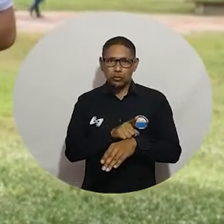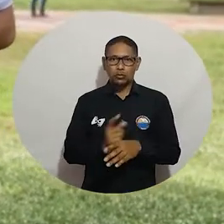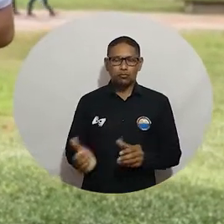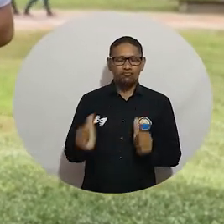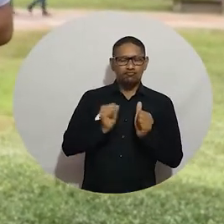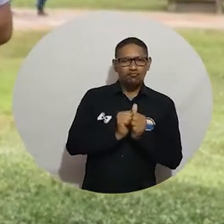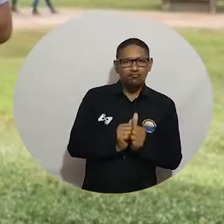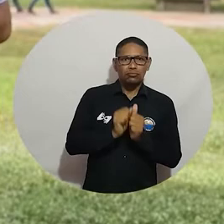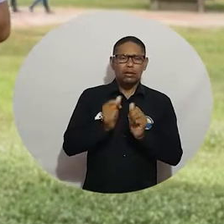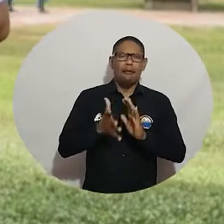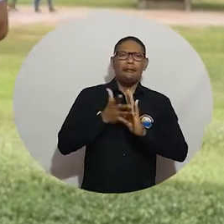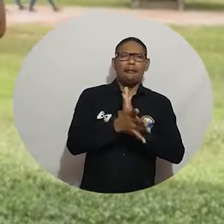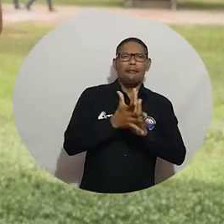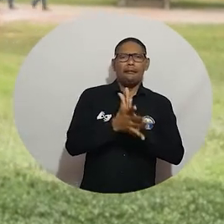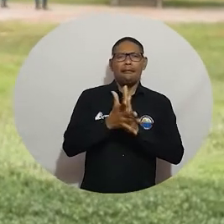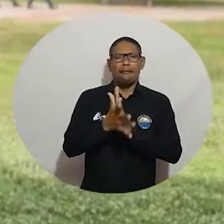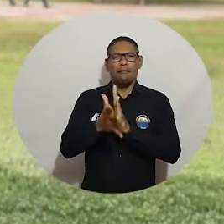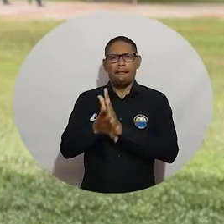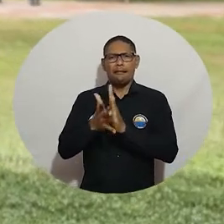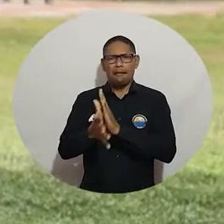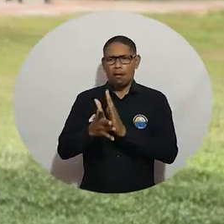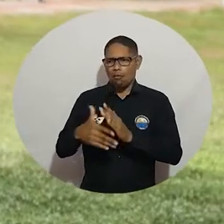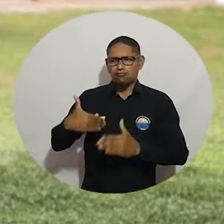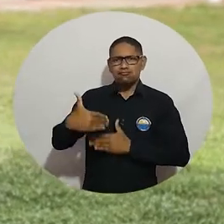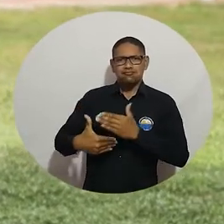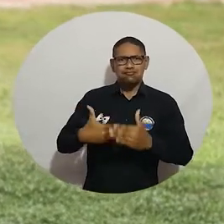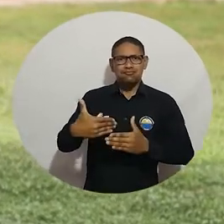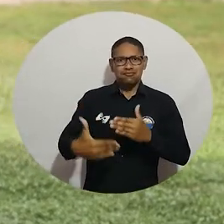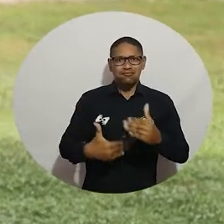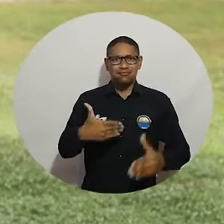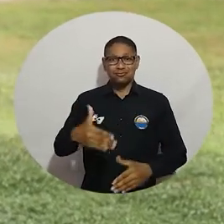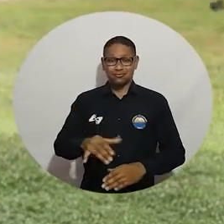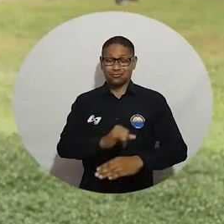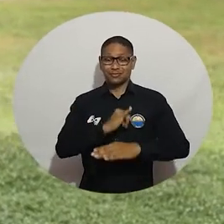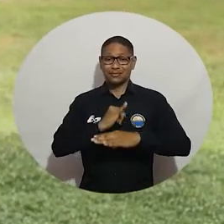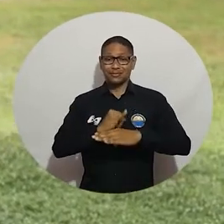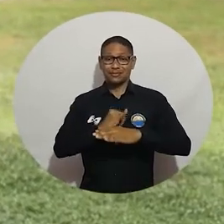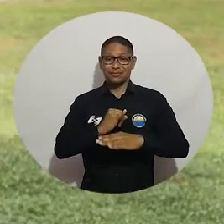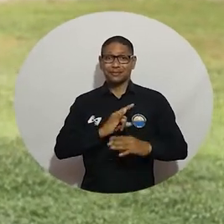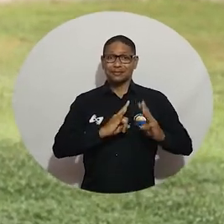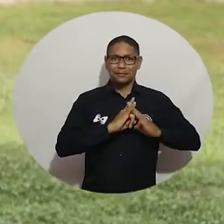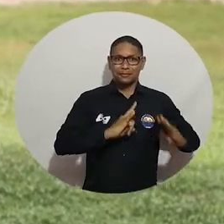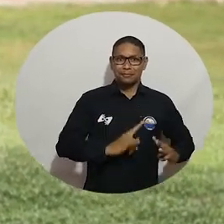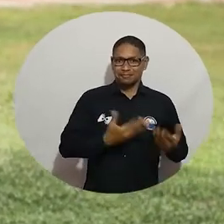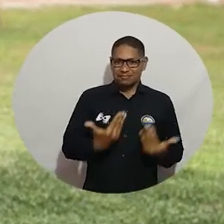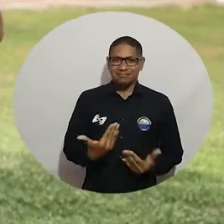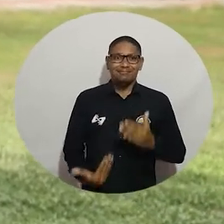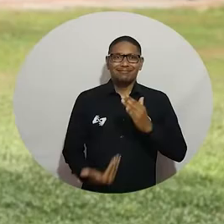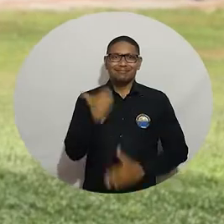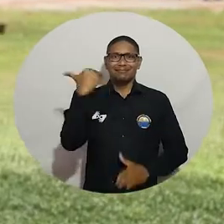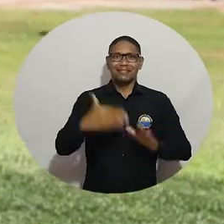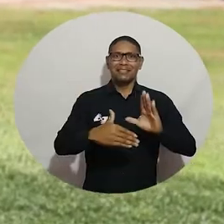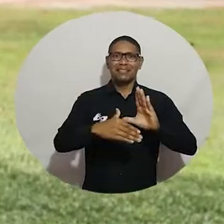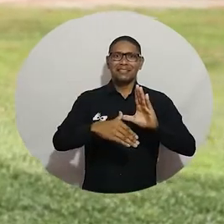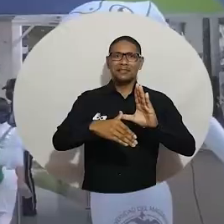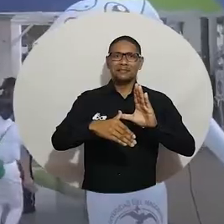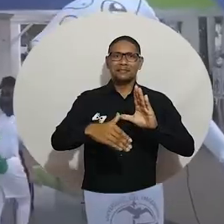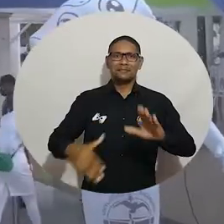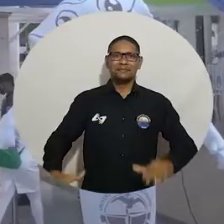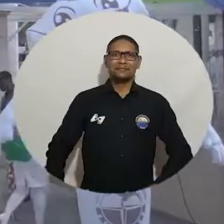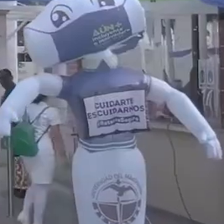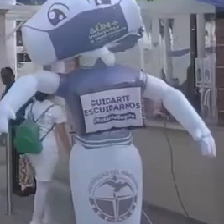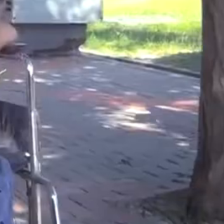minutos para que conozcan detalles sobre el acontecer institucional de nuestra alma mater. Ya comienza El Campus TV.